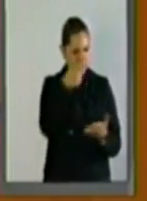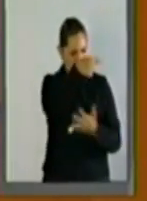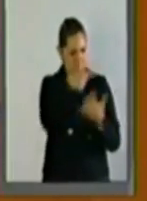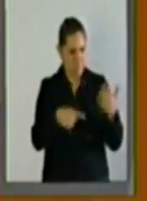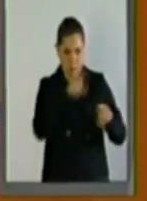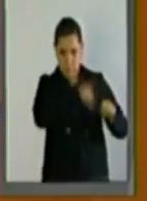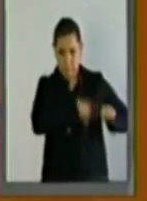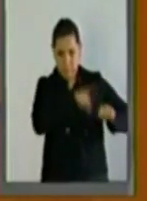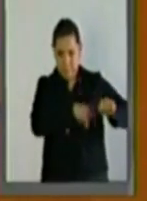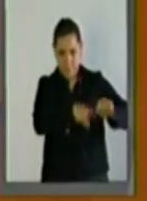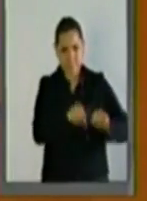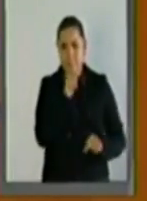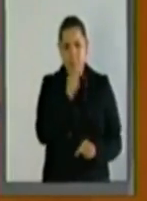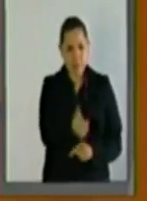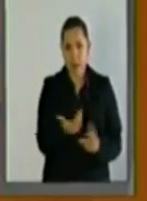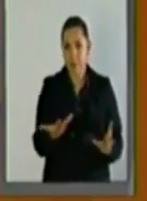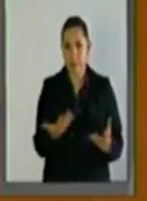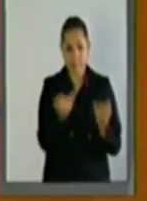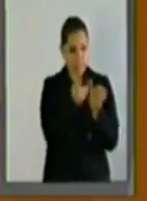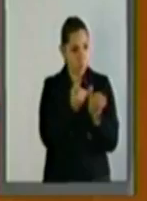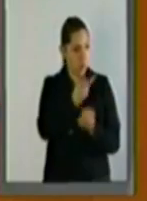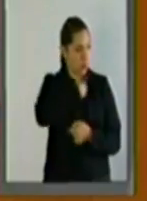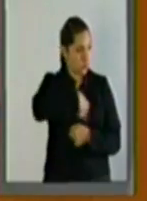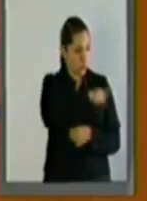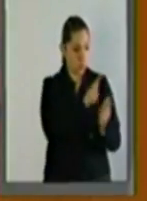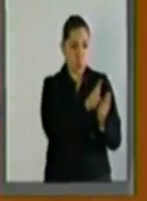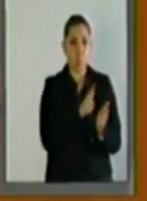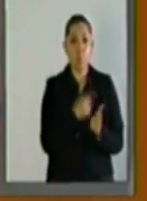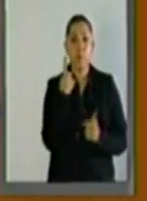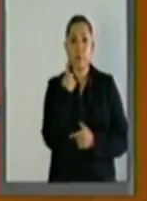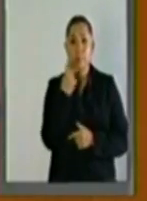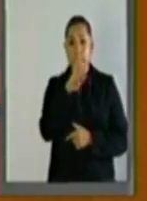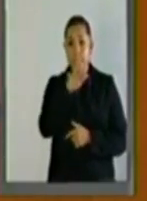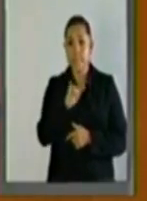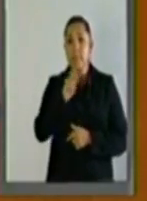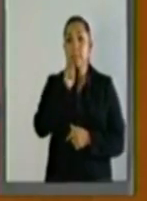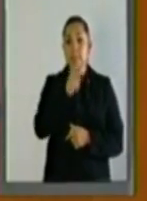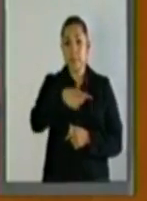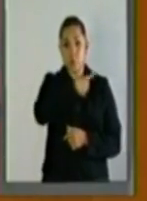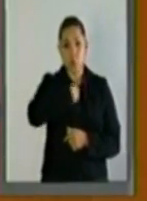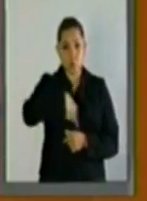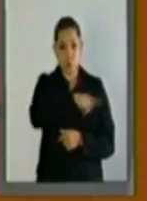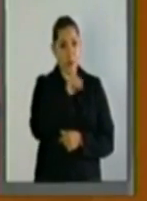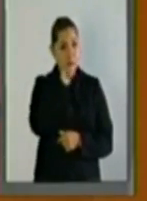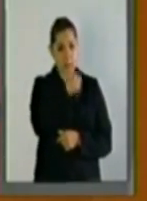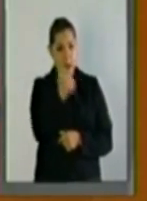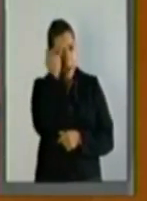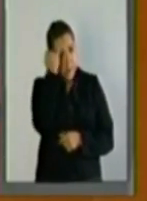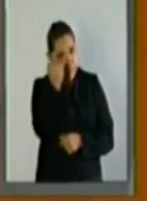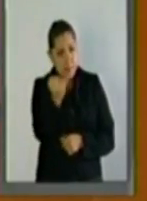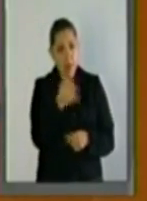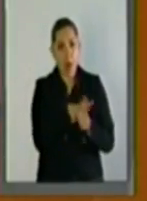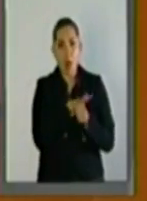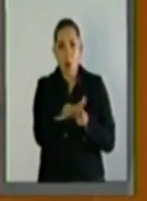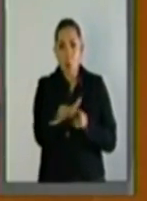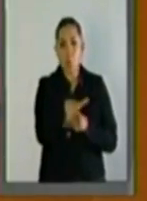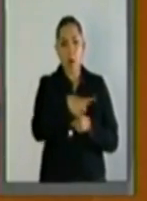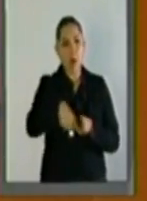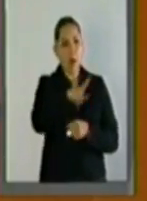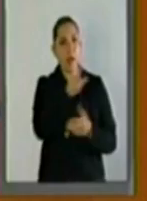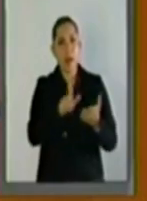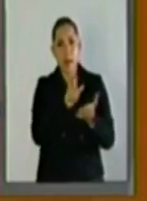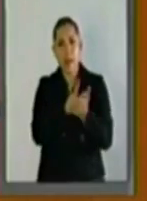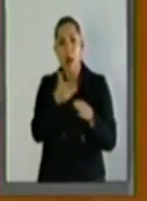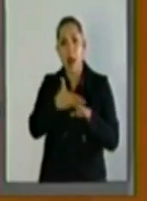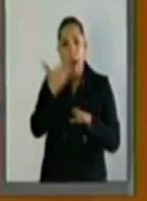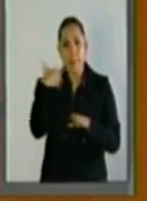PRI que somos un gobierno que no ha instrumentado bien las reformas que aprobaron en su momento